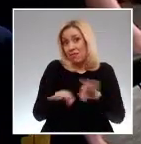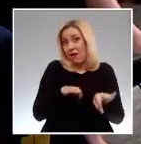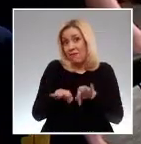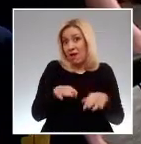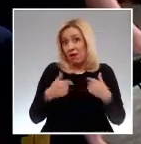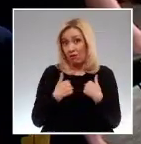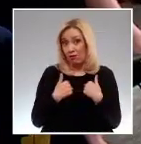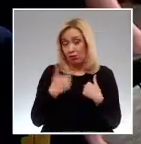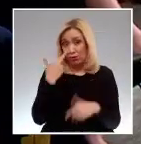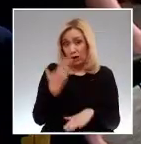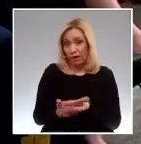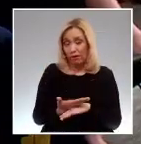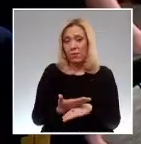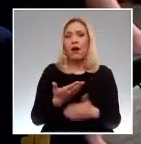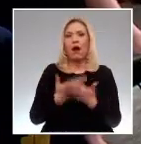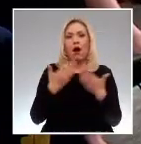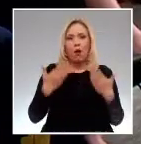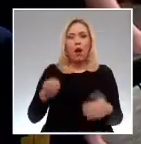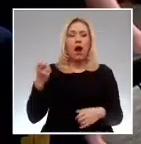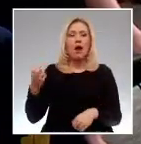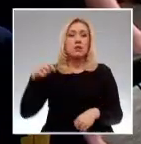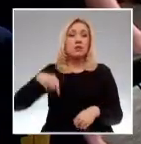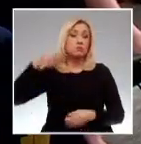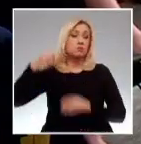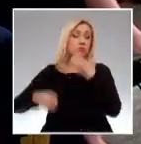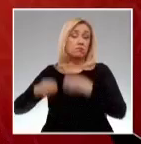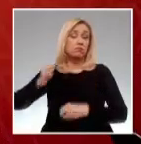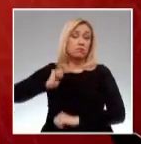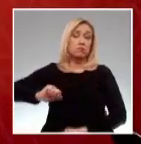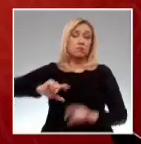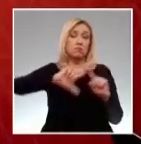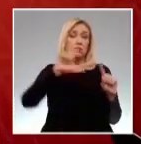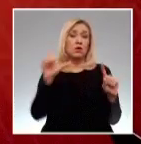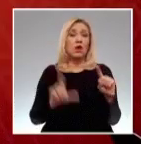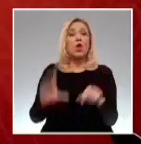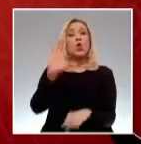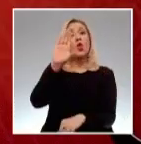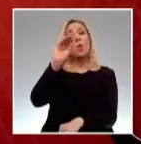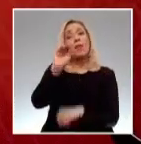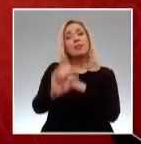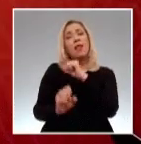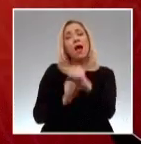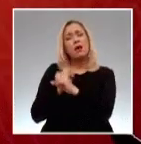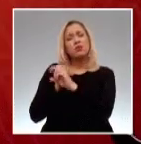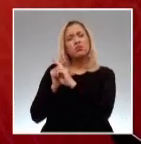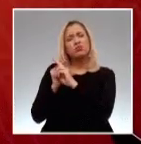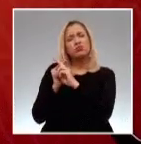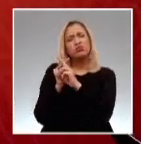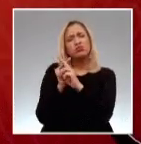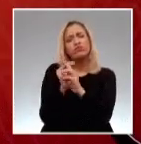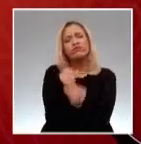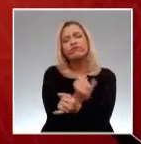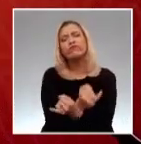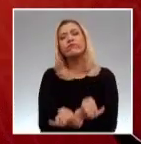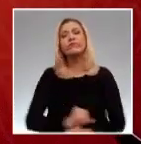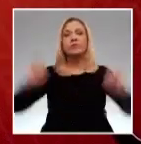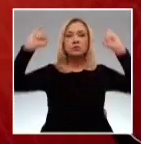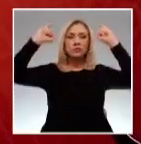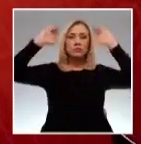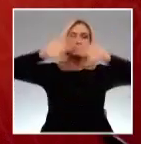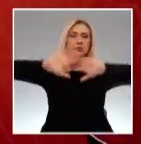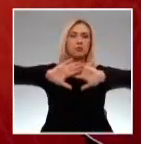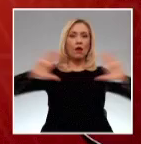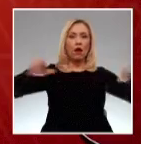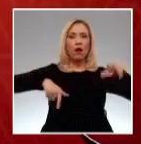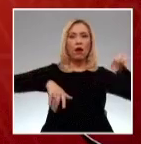Poder Judicial de la Federación más de 90 años convertirse en un poder autónomo, que no solo sirve de contrapeso, sino